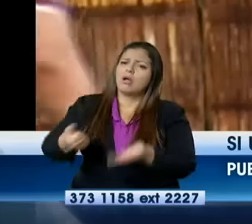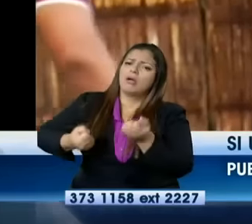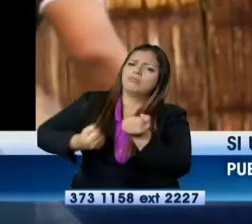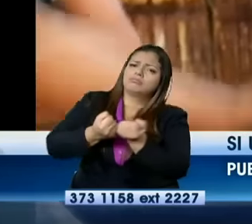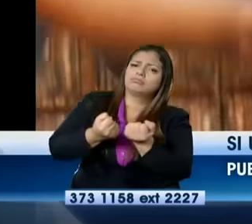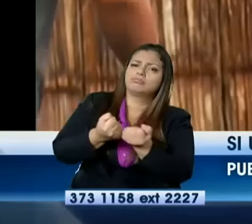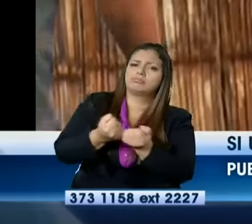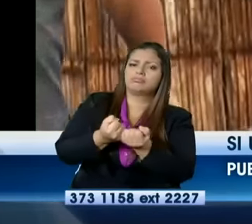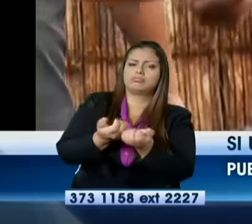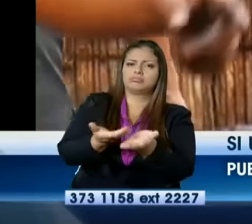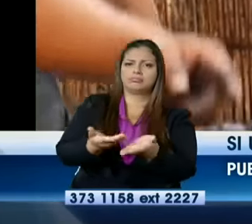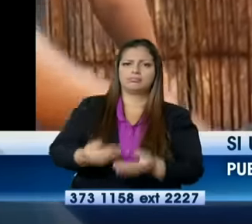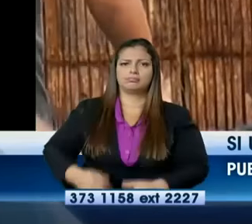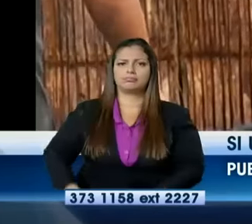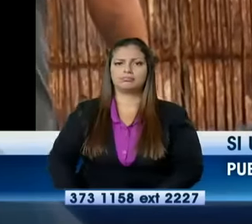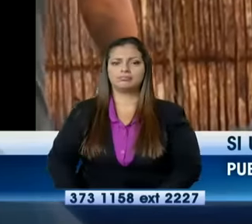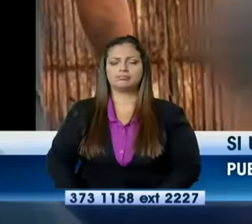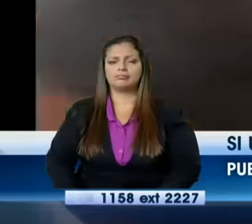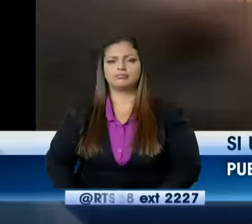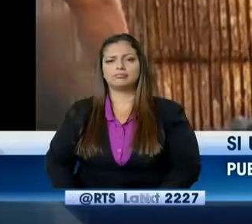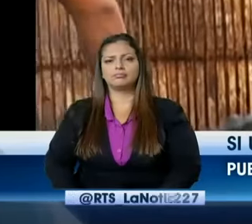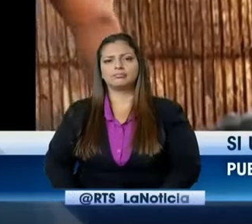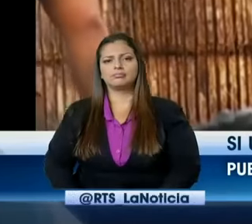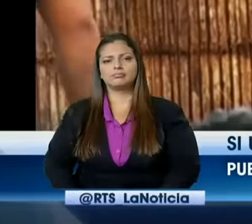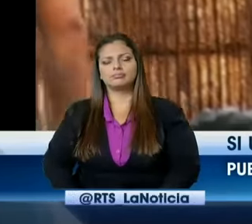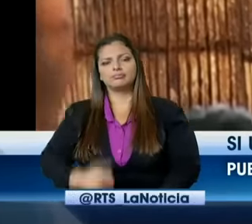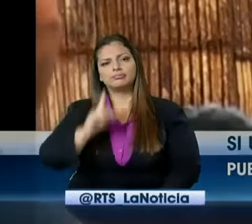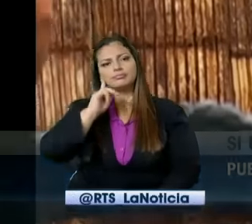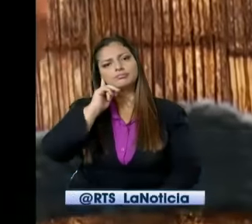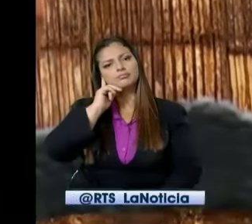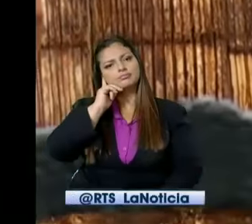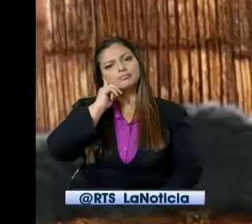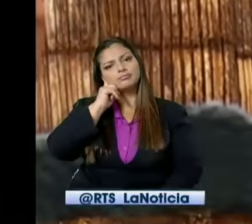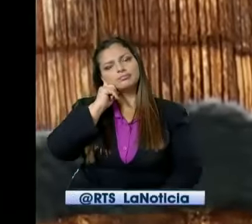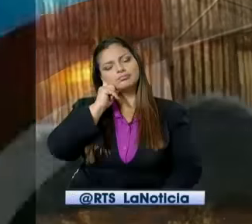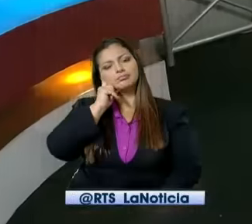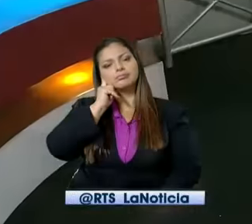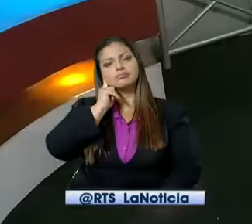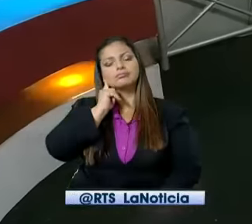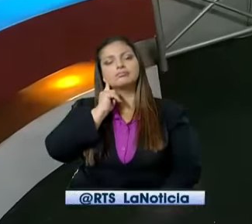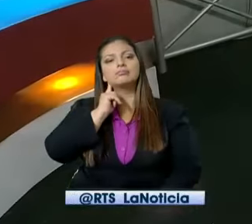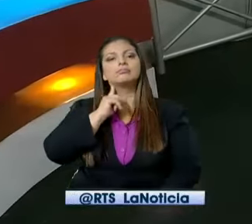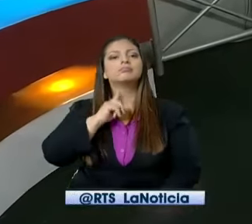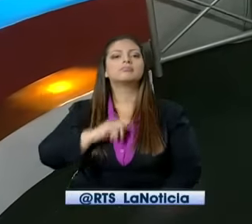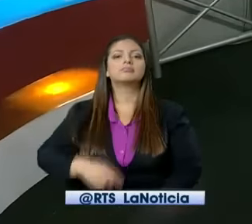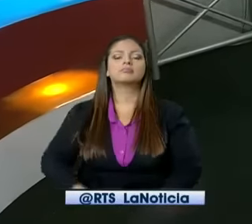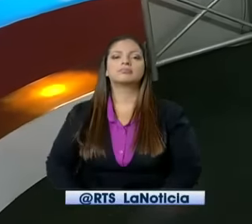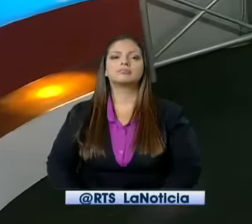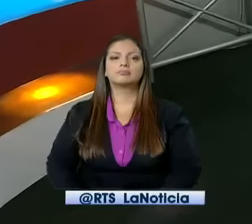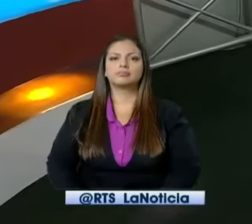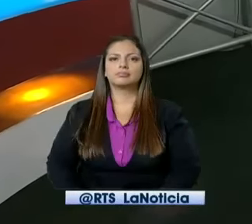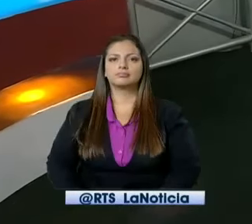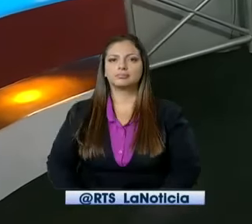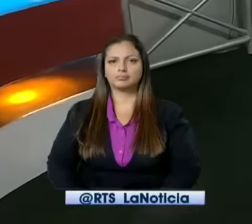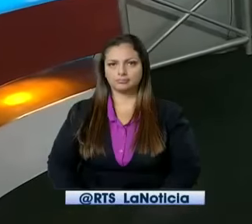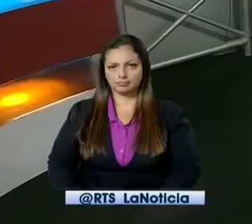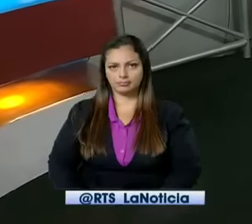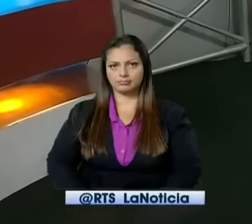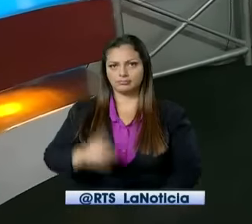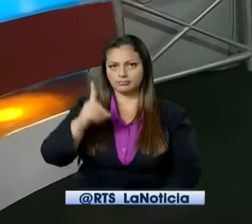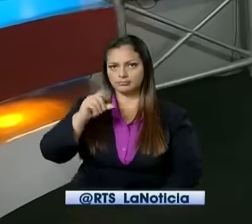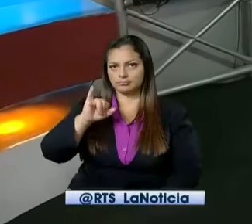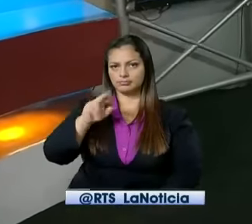¿no? Informó José Morales. Estadísticas de la